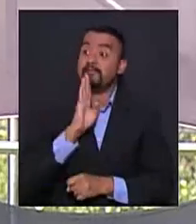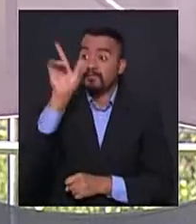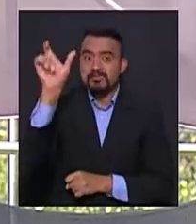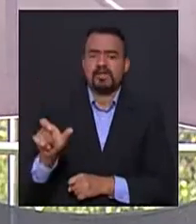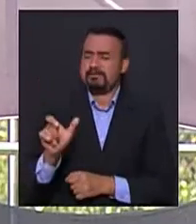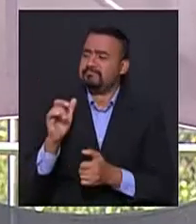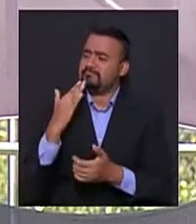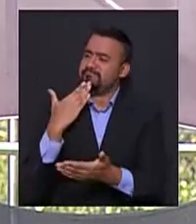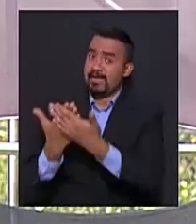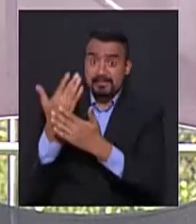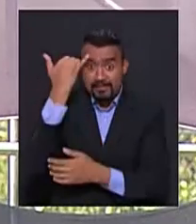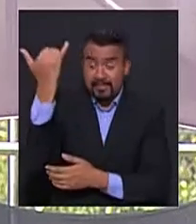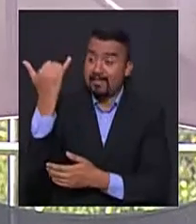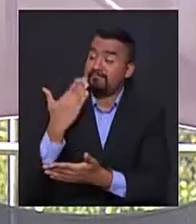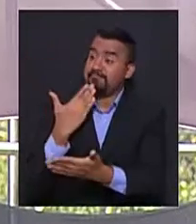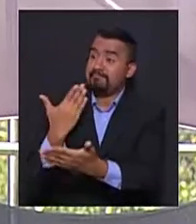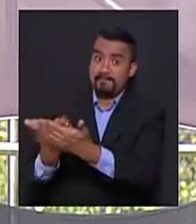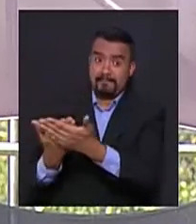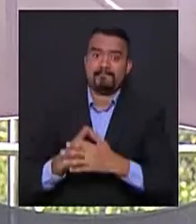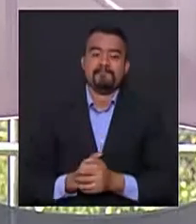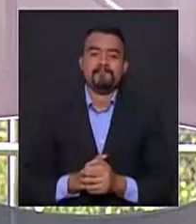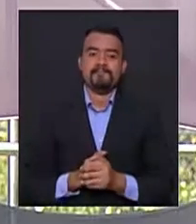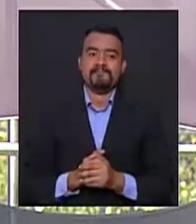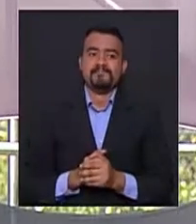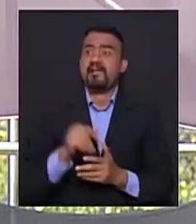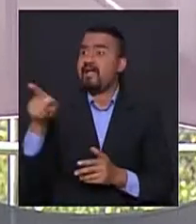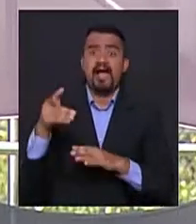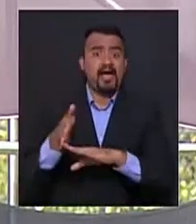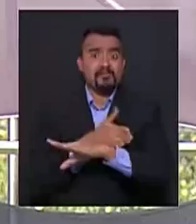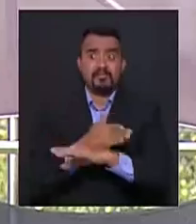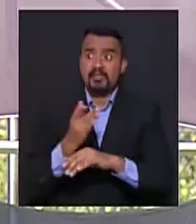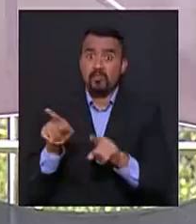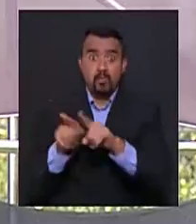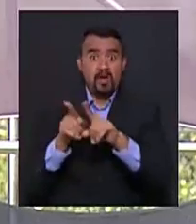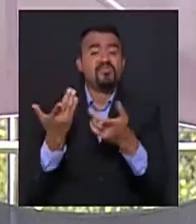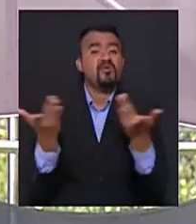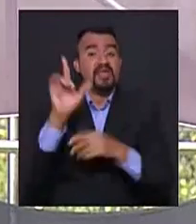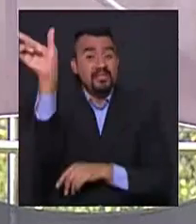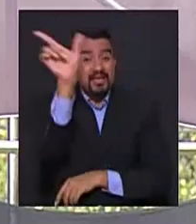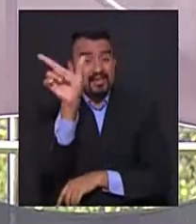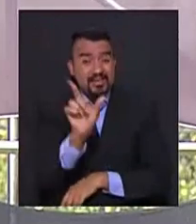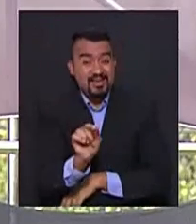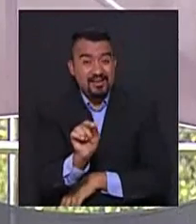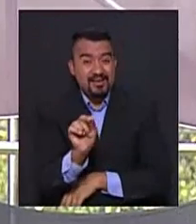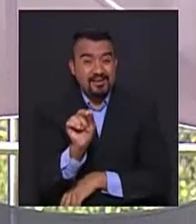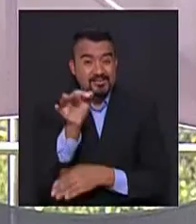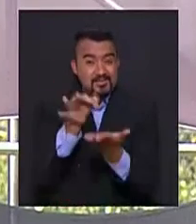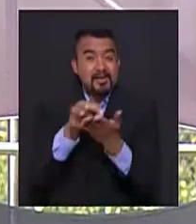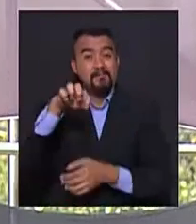querido amigo Leo Luca, el alcalde antimafia, que convirtió a Palermo, Italia, en una ciudad